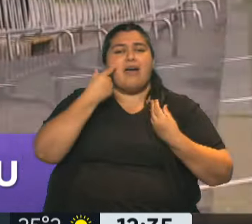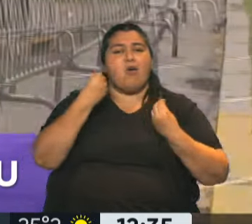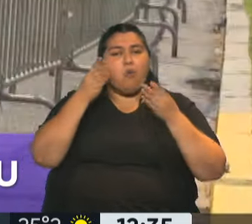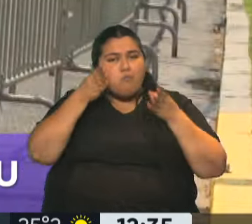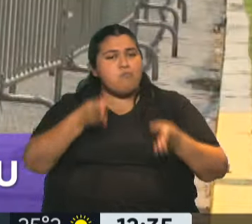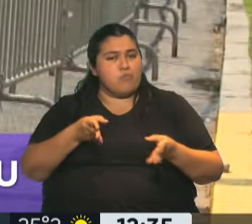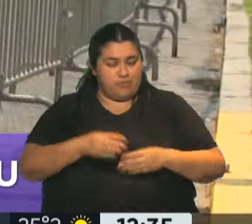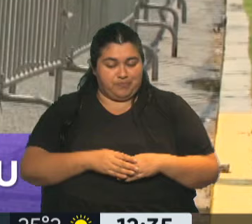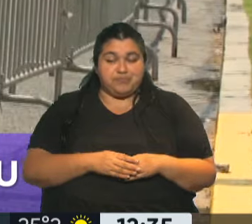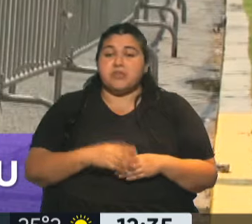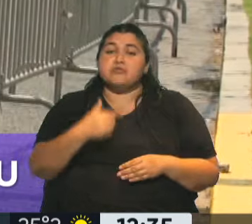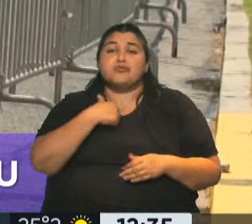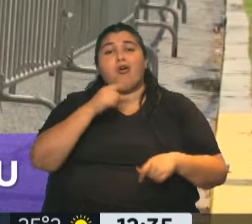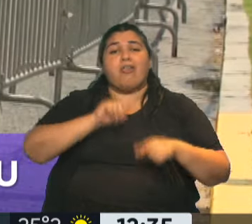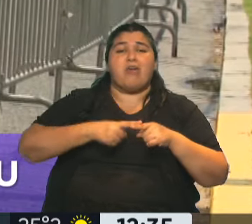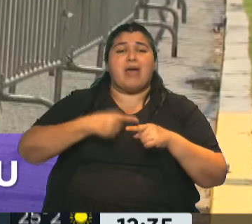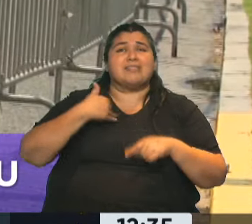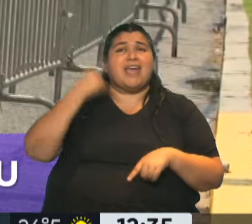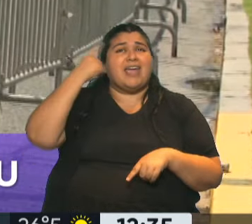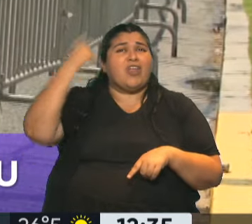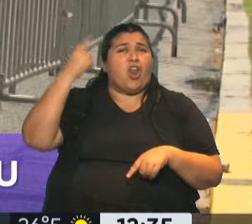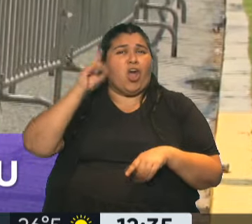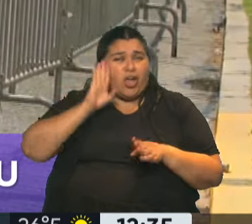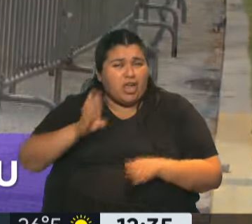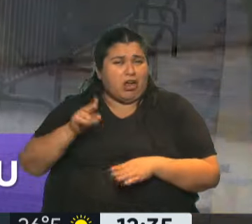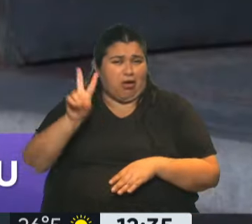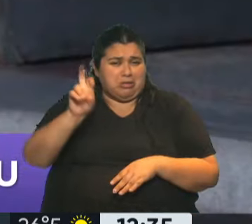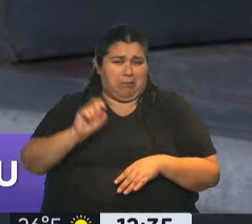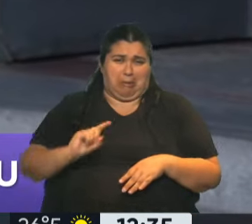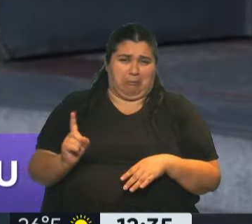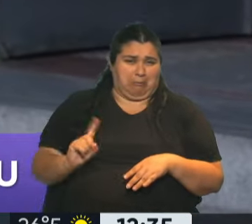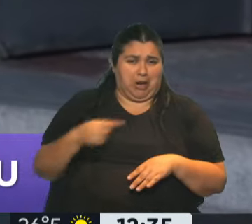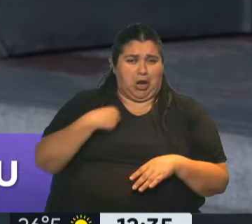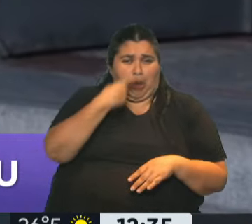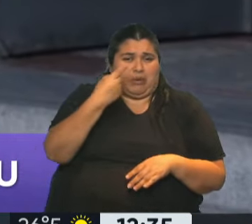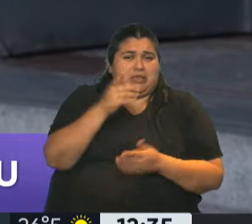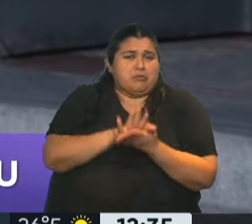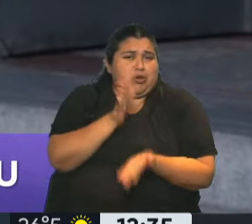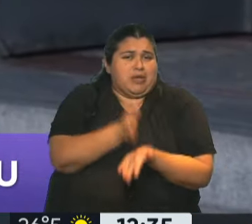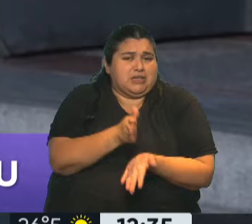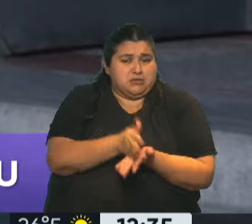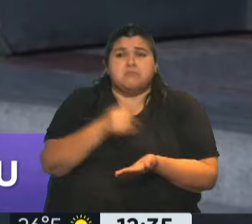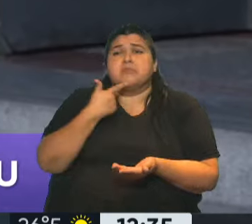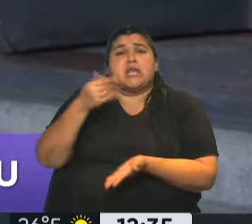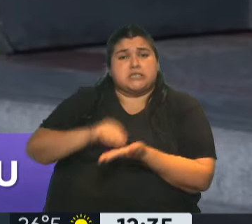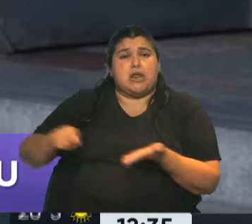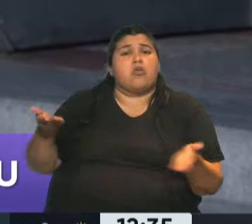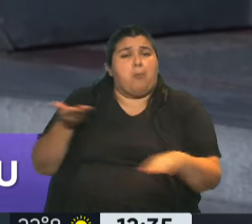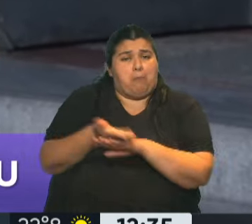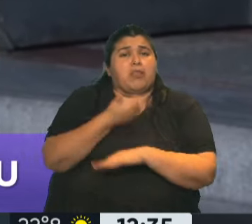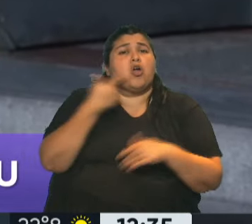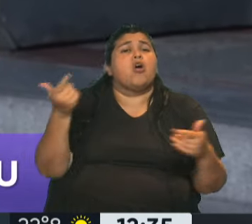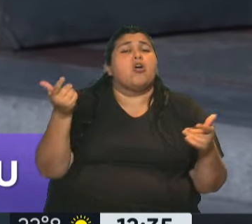hacer yo no le doy debate ideológico a las cuestiones que que son de de de pleno derecho tienen derecho los senadores a pedir una sesión especial